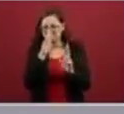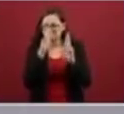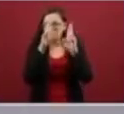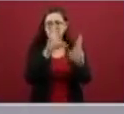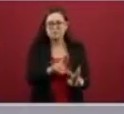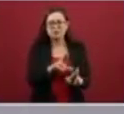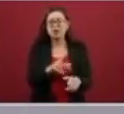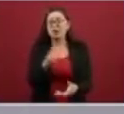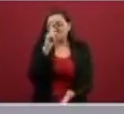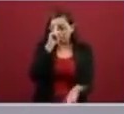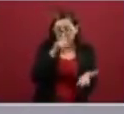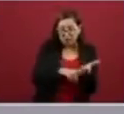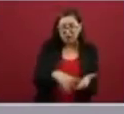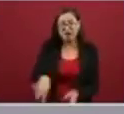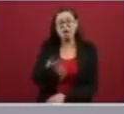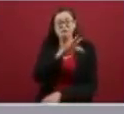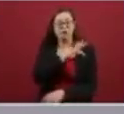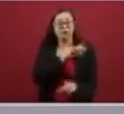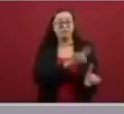prensa.